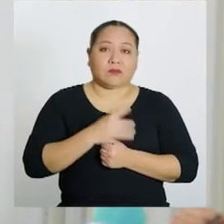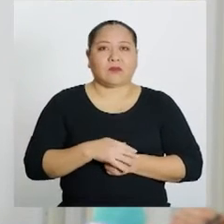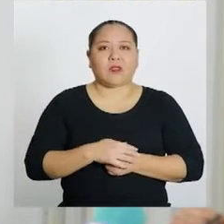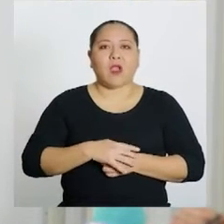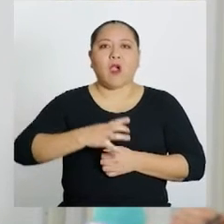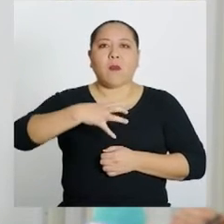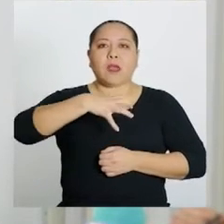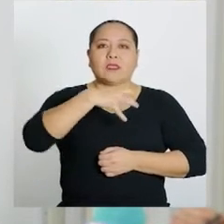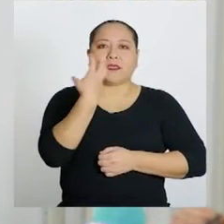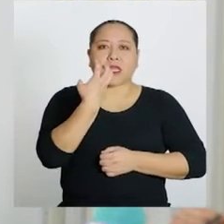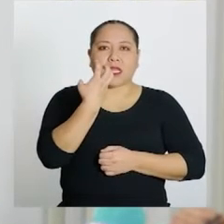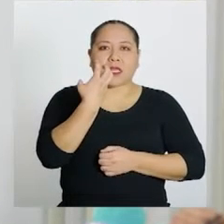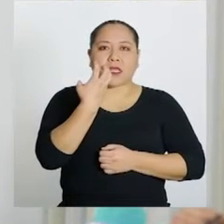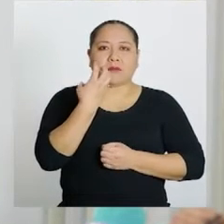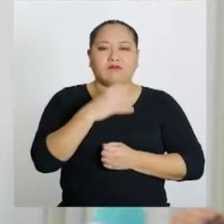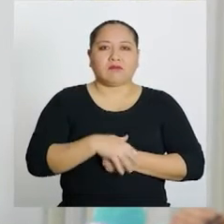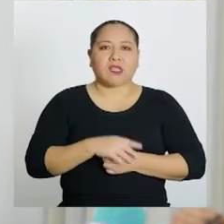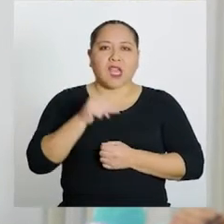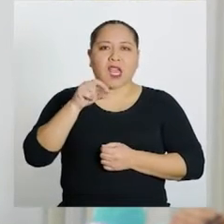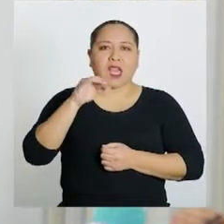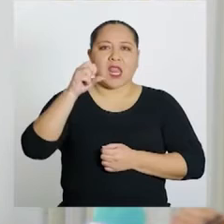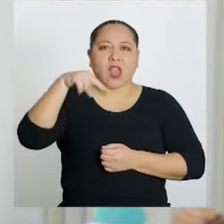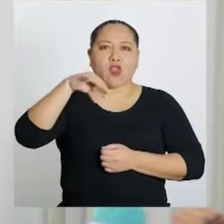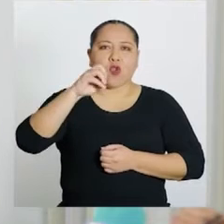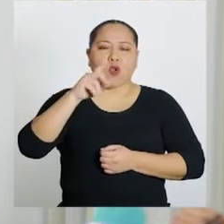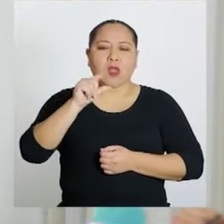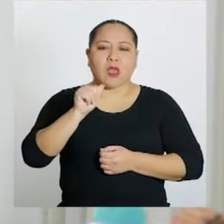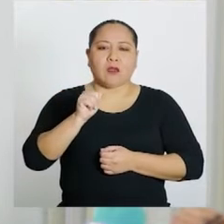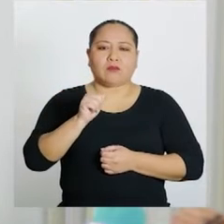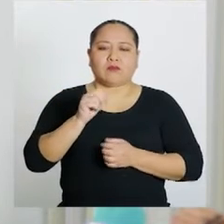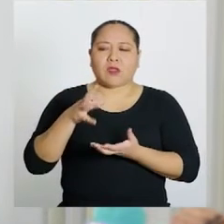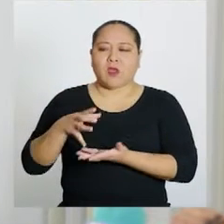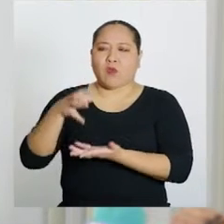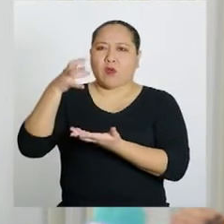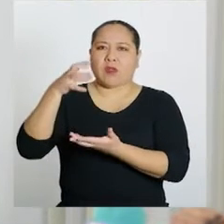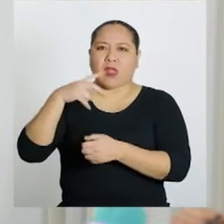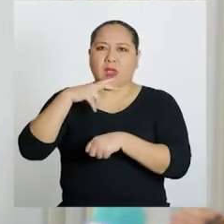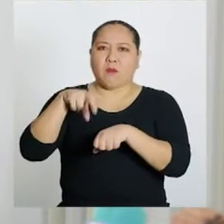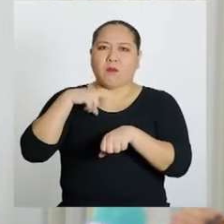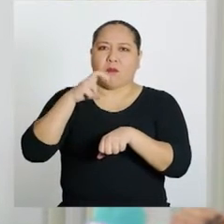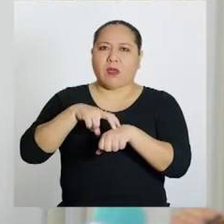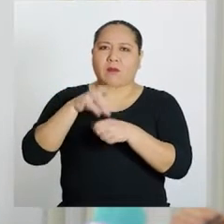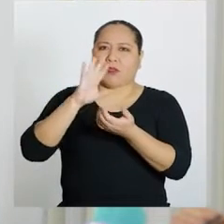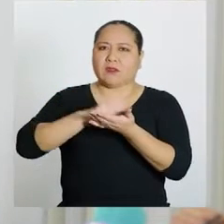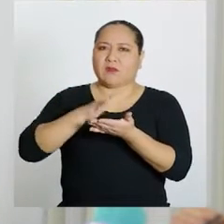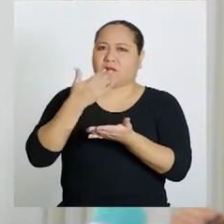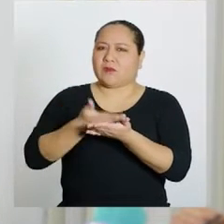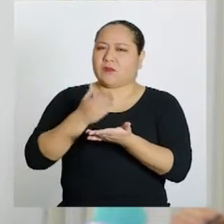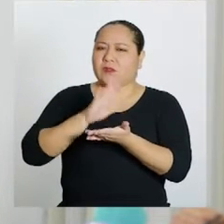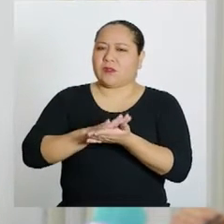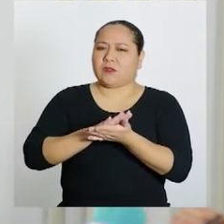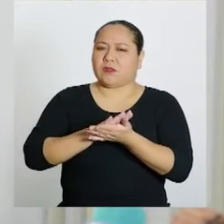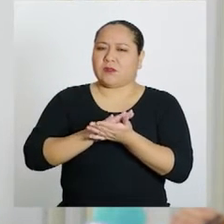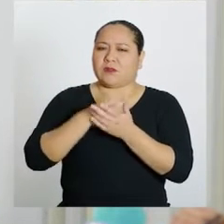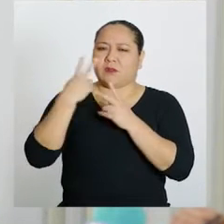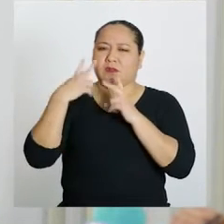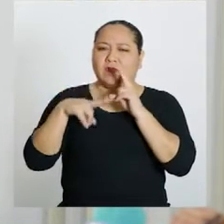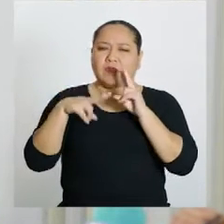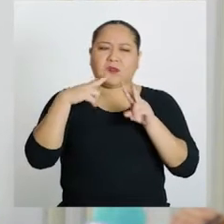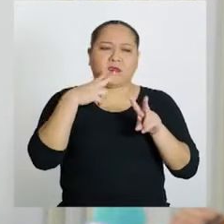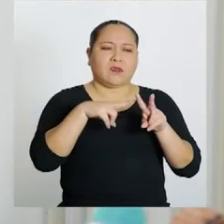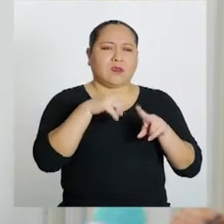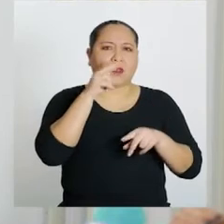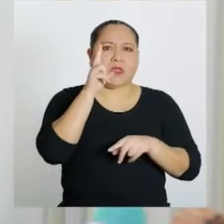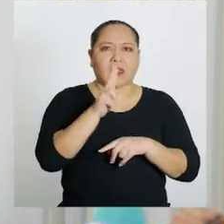Una manzana, granola y una bolsa de papas fritas. Veo que